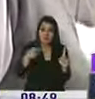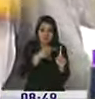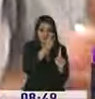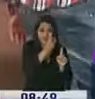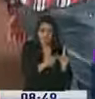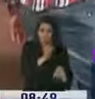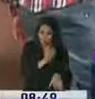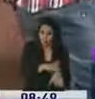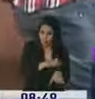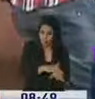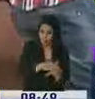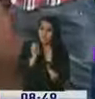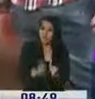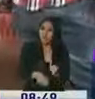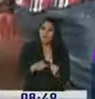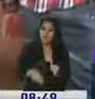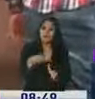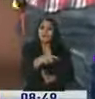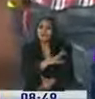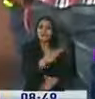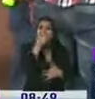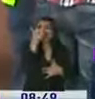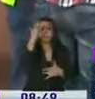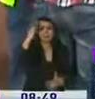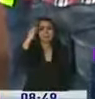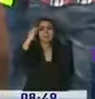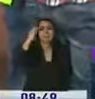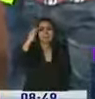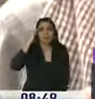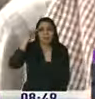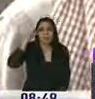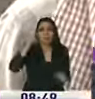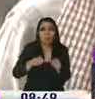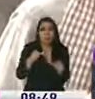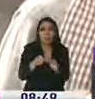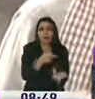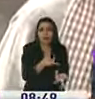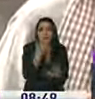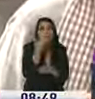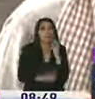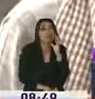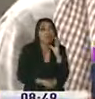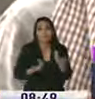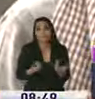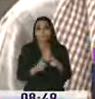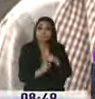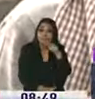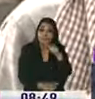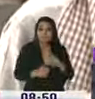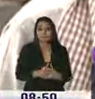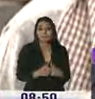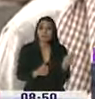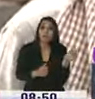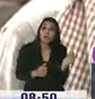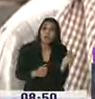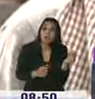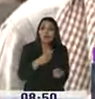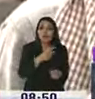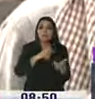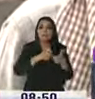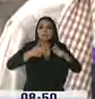que su defendido sufre de una enfermedad mental, que no se acuerda de lo que hizo. El joven es enfermo